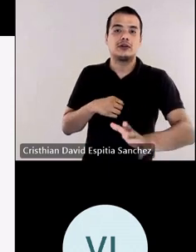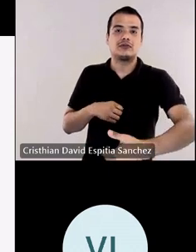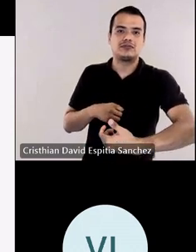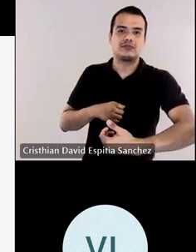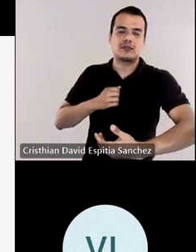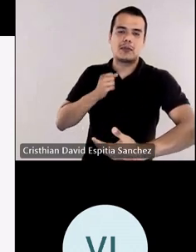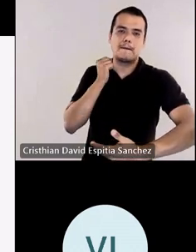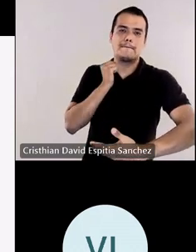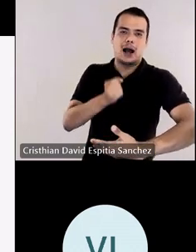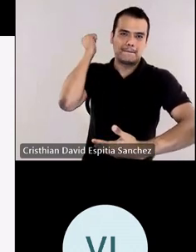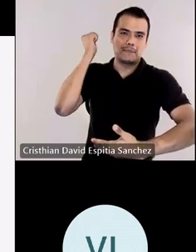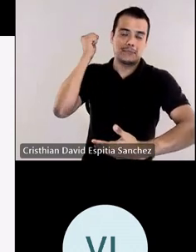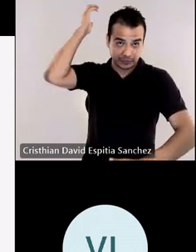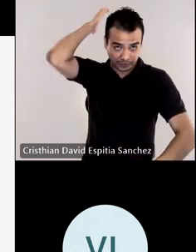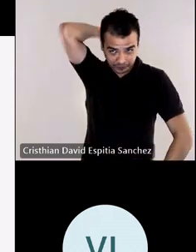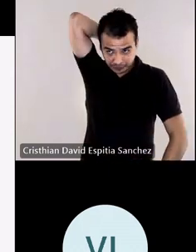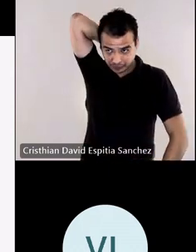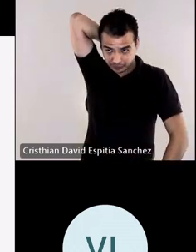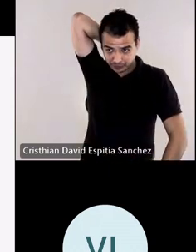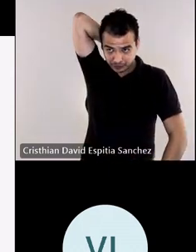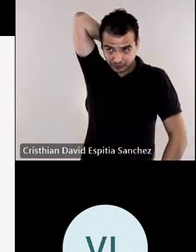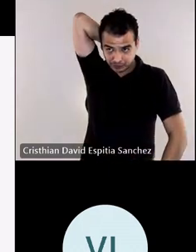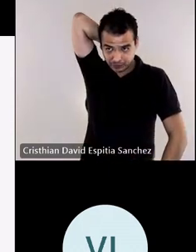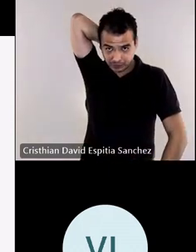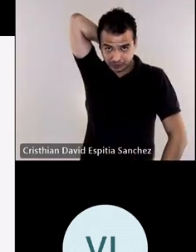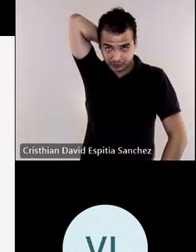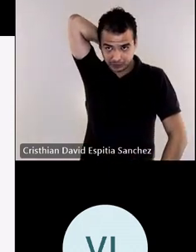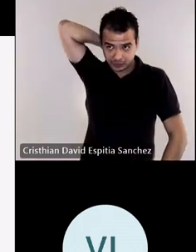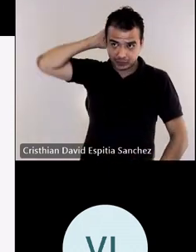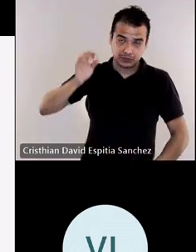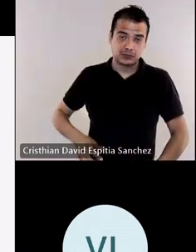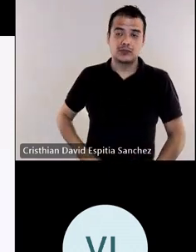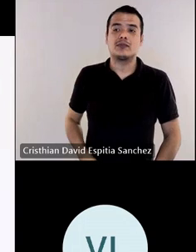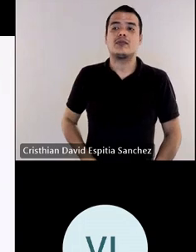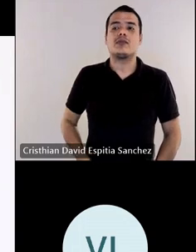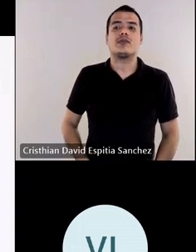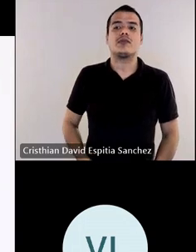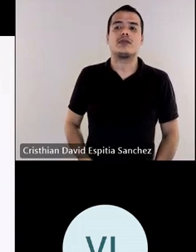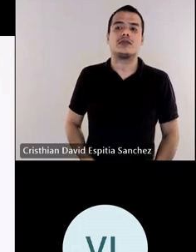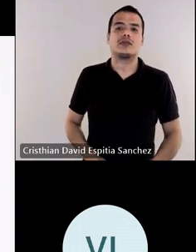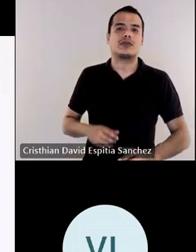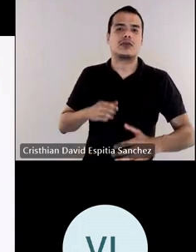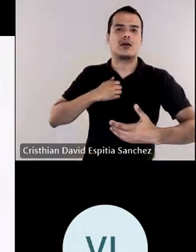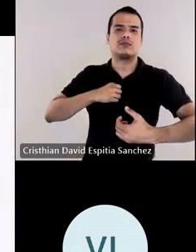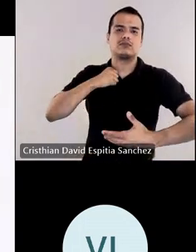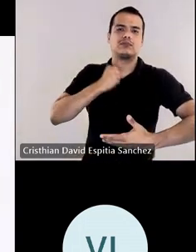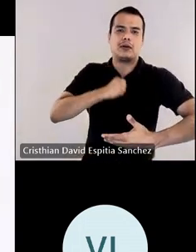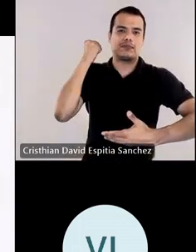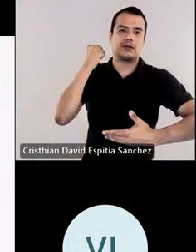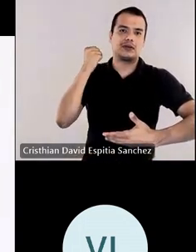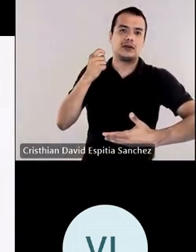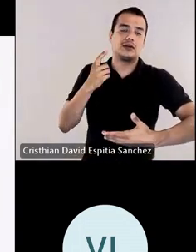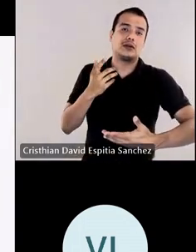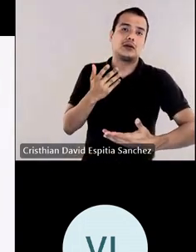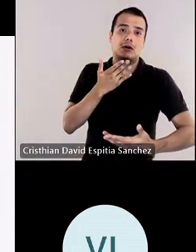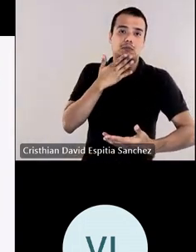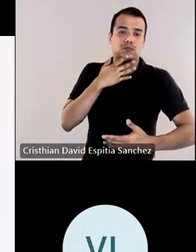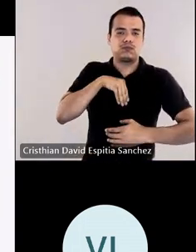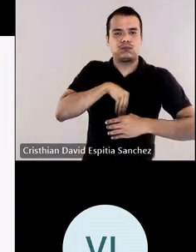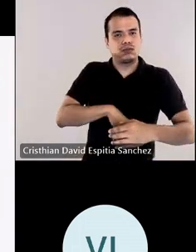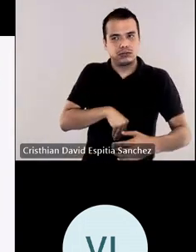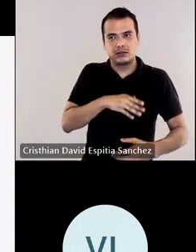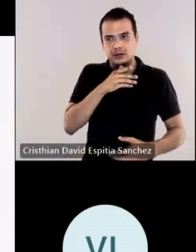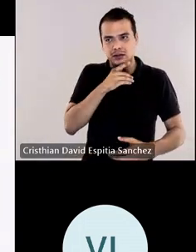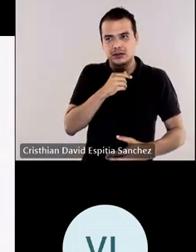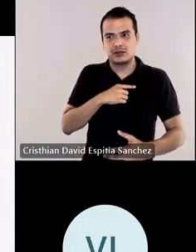el medio de la escápula, es decir, a ambos lados de los dos omóplatos. Hacemos un golpe fuerte y si esto no es suficiente, empezamos a